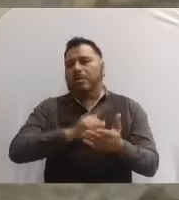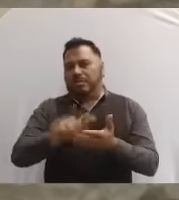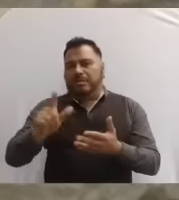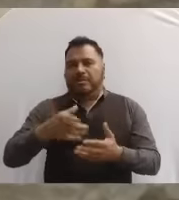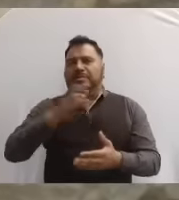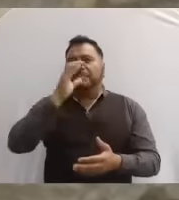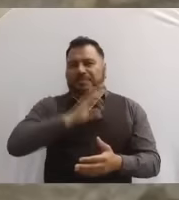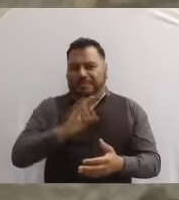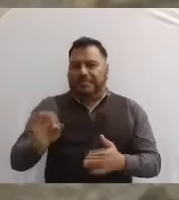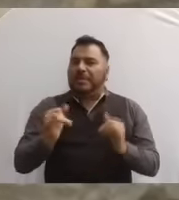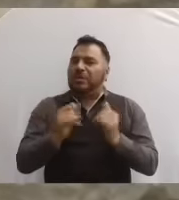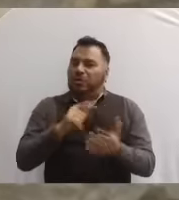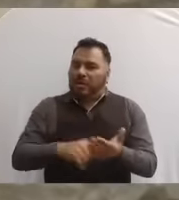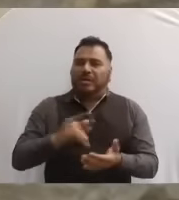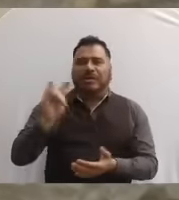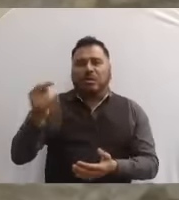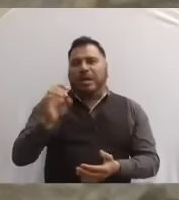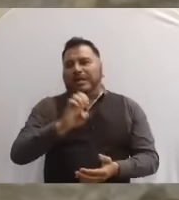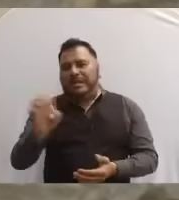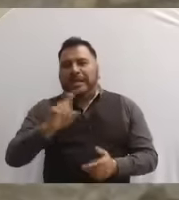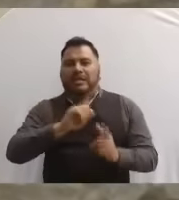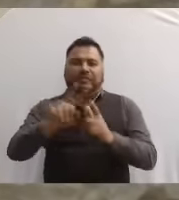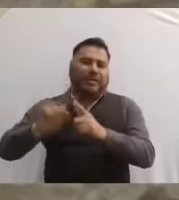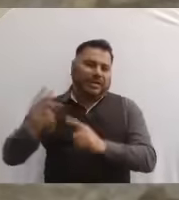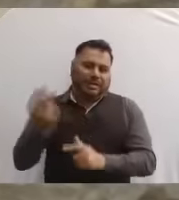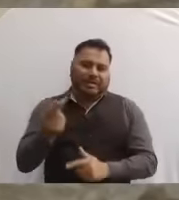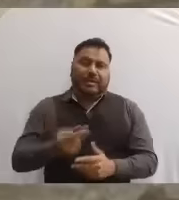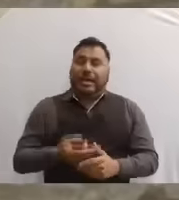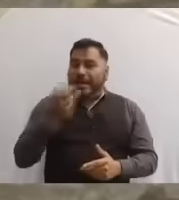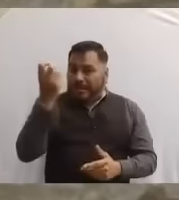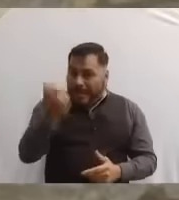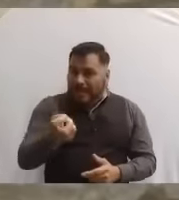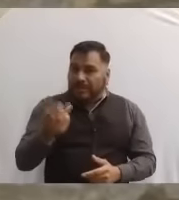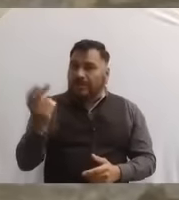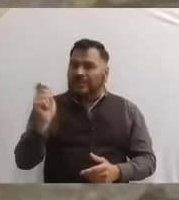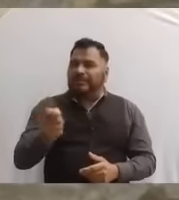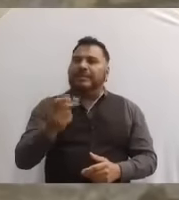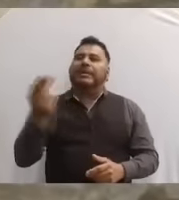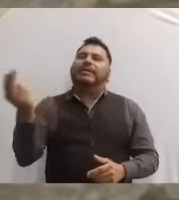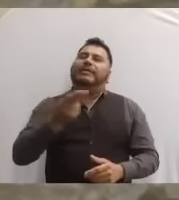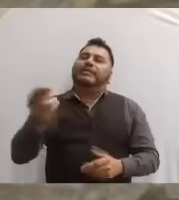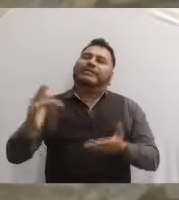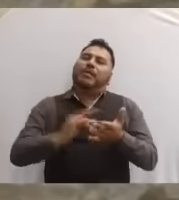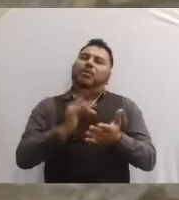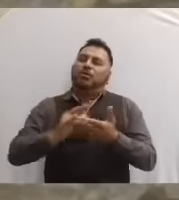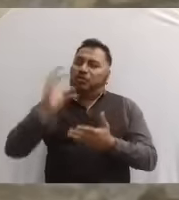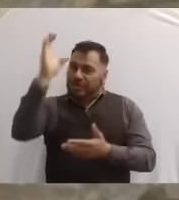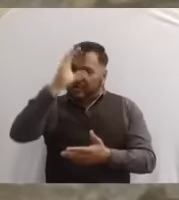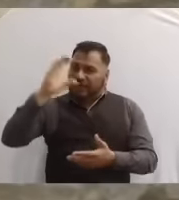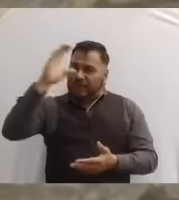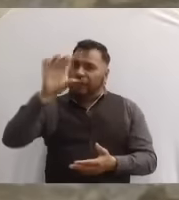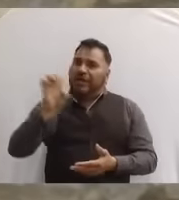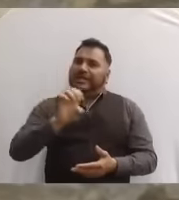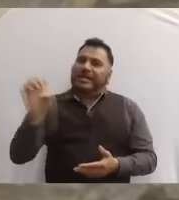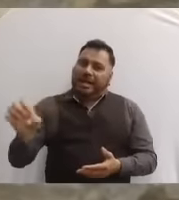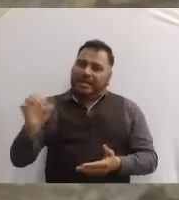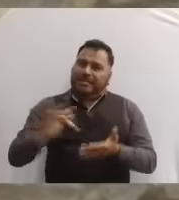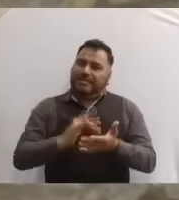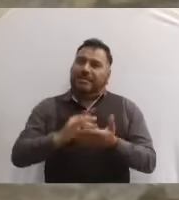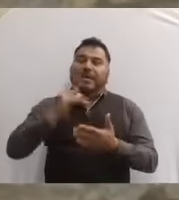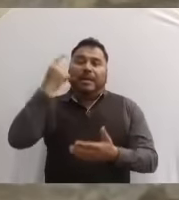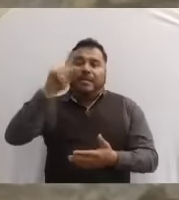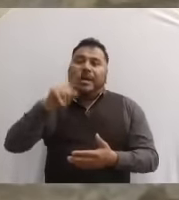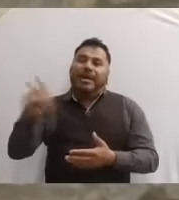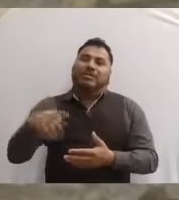y en todos los lugares donde es necesario. Para eso vamos a necesitar el apoyo de los científicos de Ensenada, para que